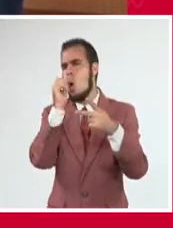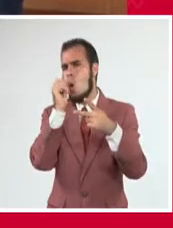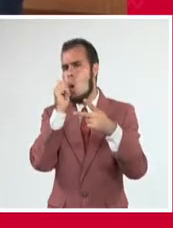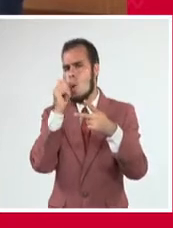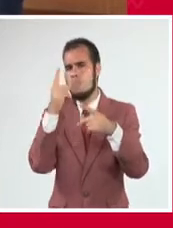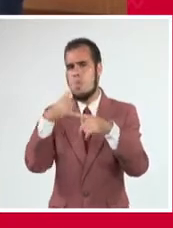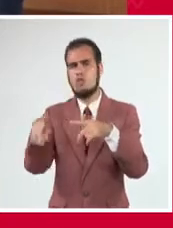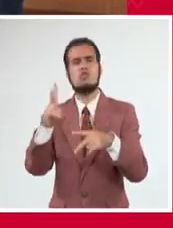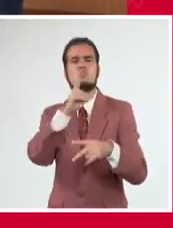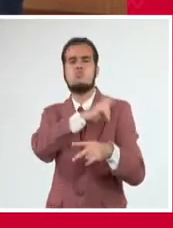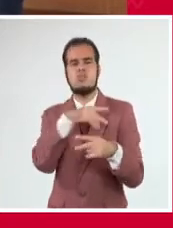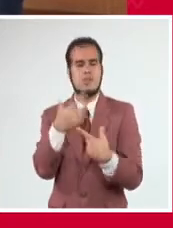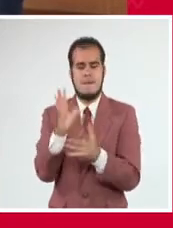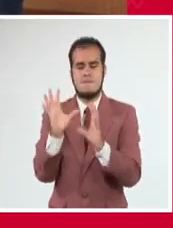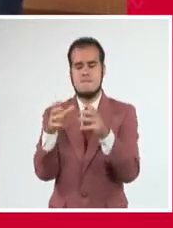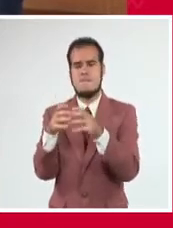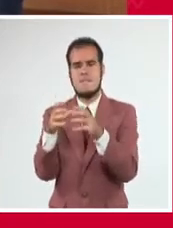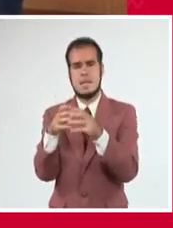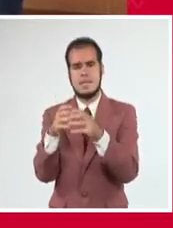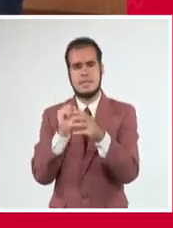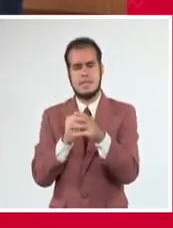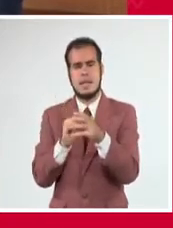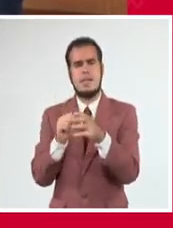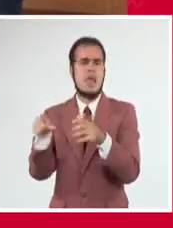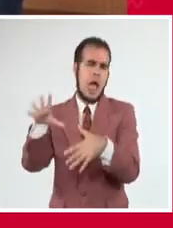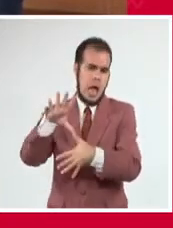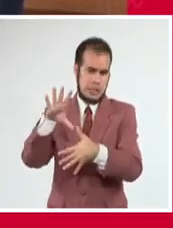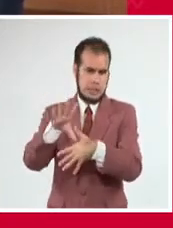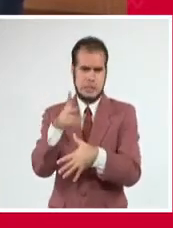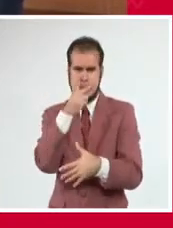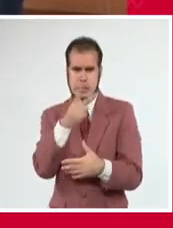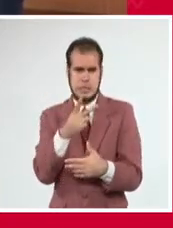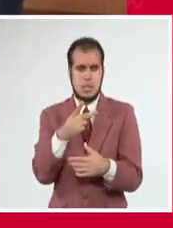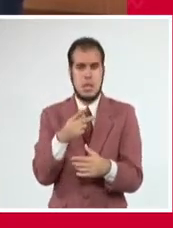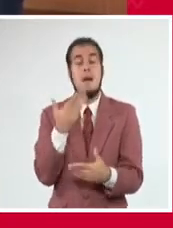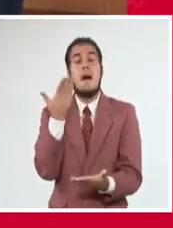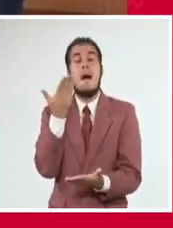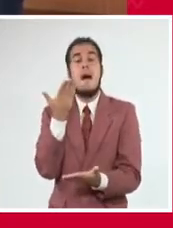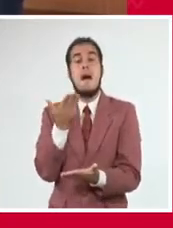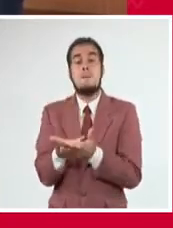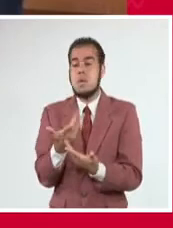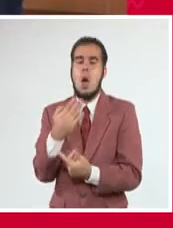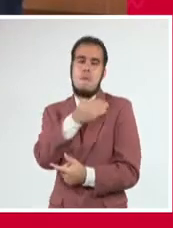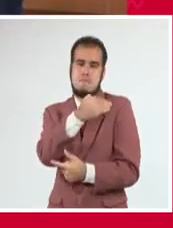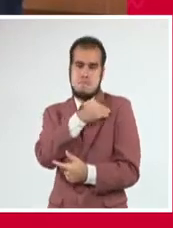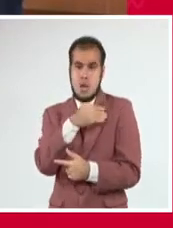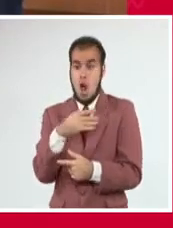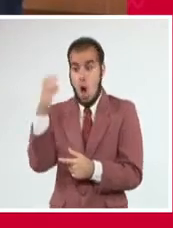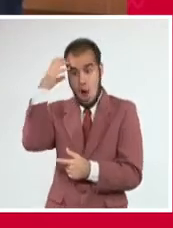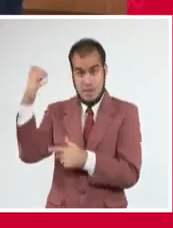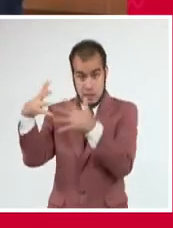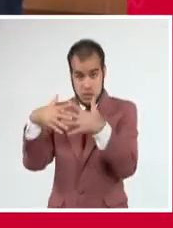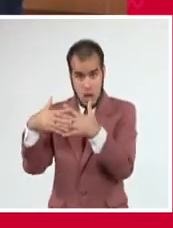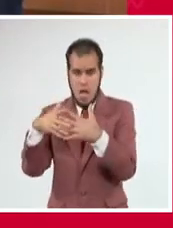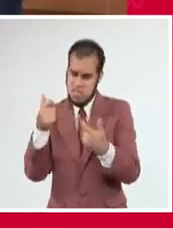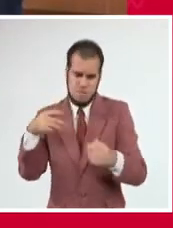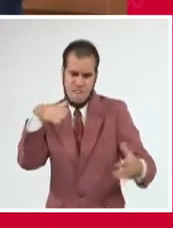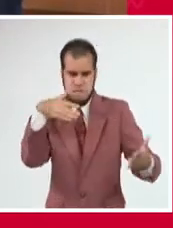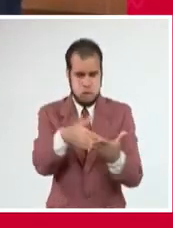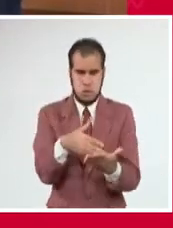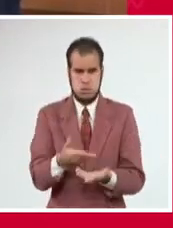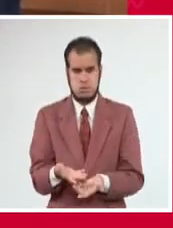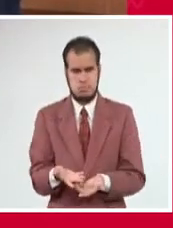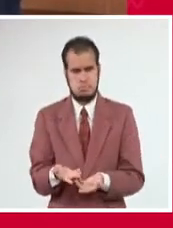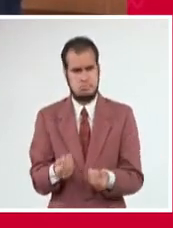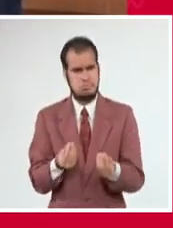cabecilla de la Fundación Inspire America, se solicitó una intervención al gobierno de los Estados Unidos.